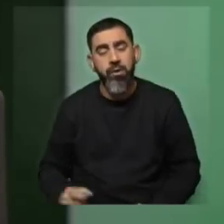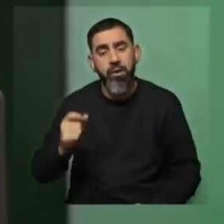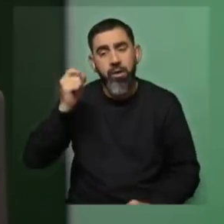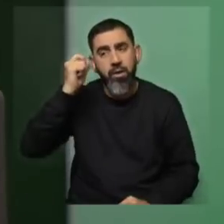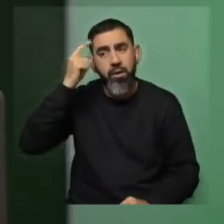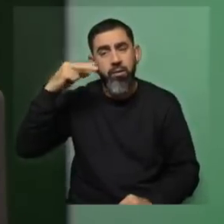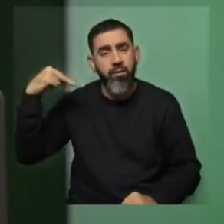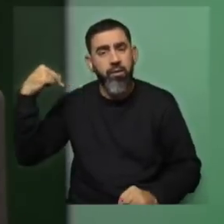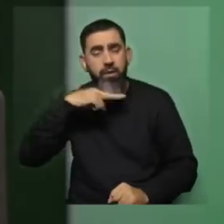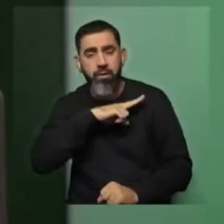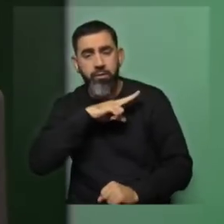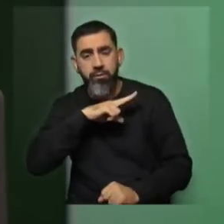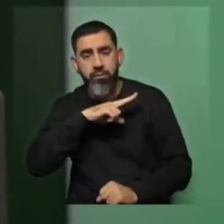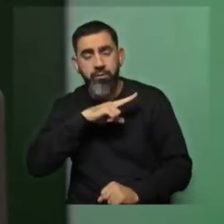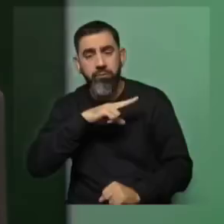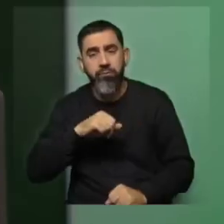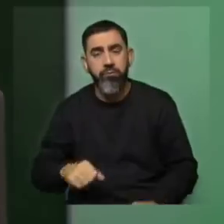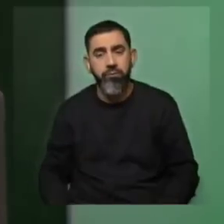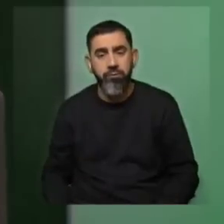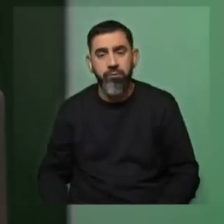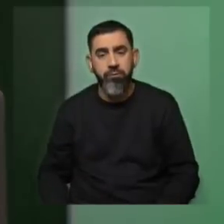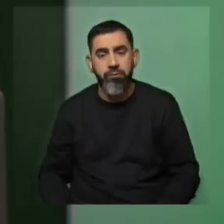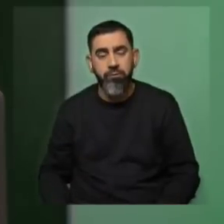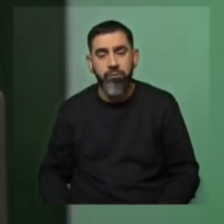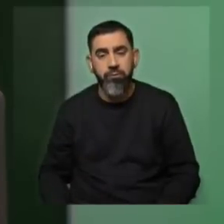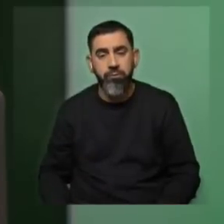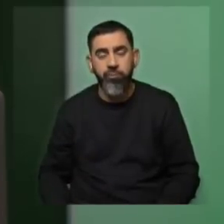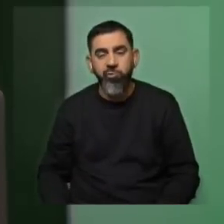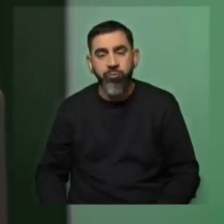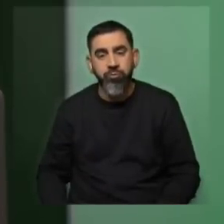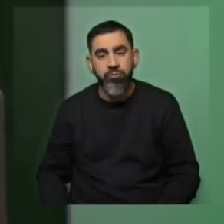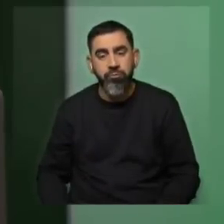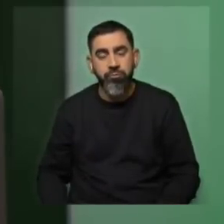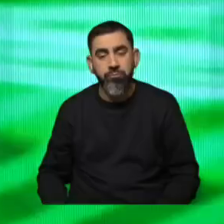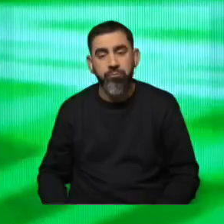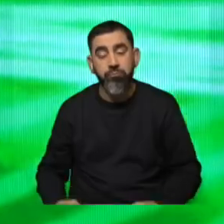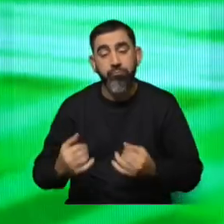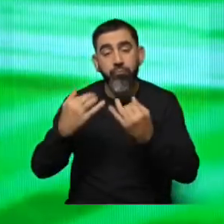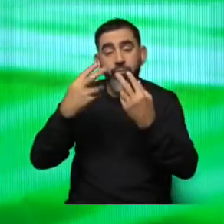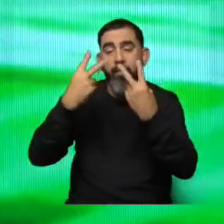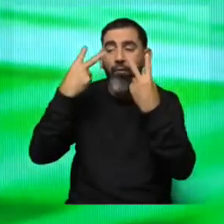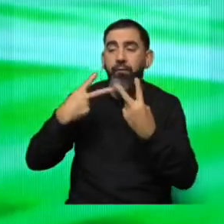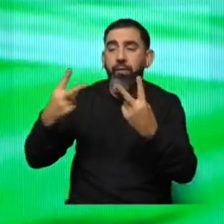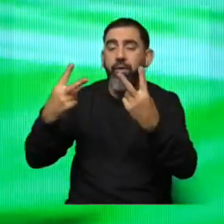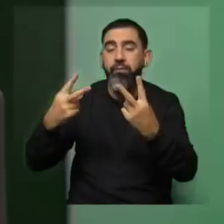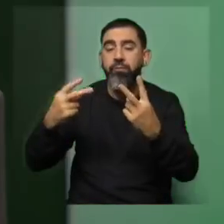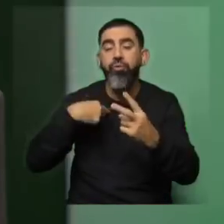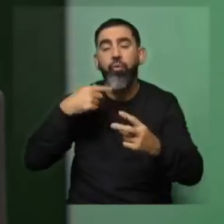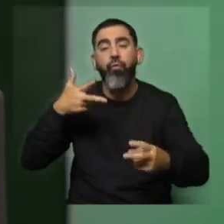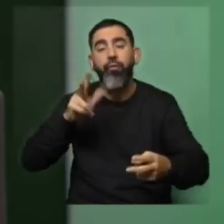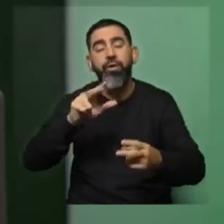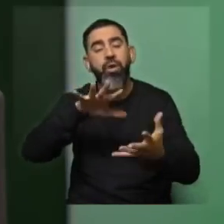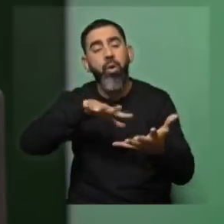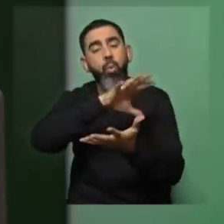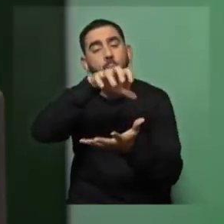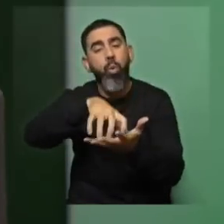artificial es el chat gpt o no era Era Bueno te arma un viaje y si le dabas la fecha los